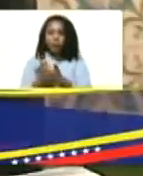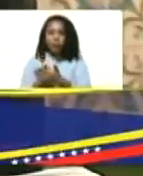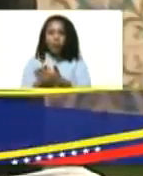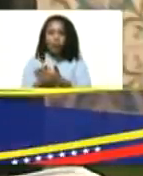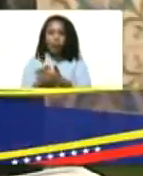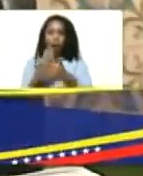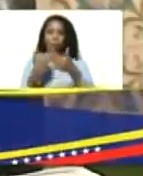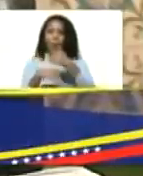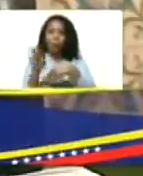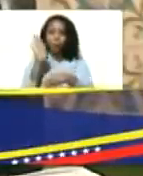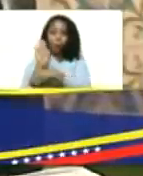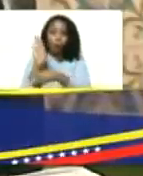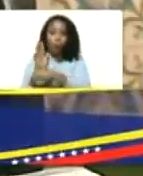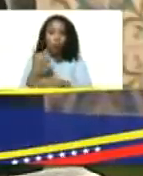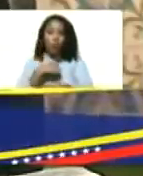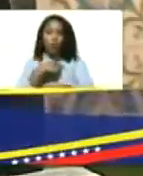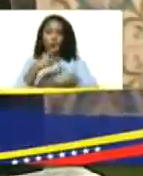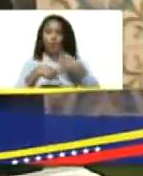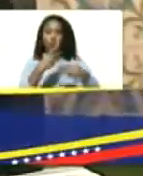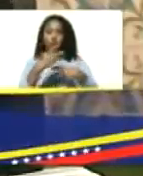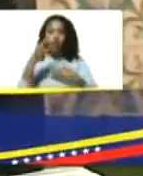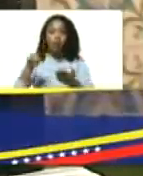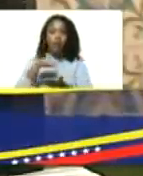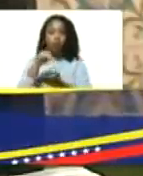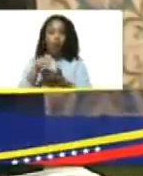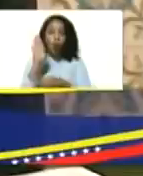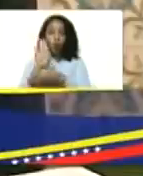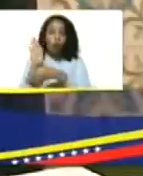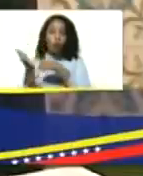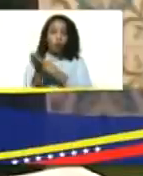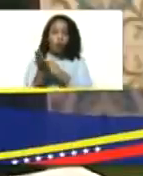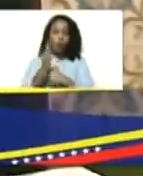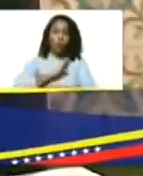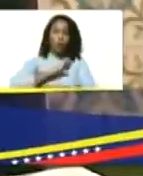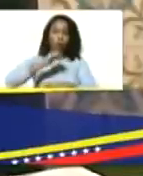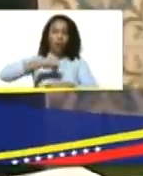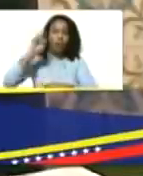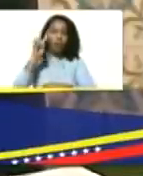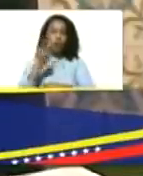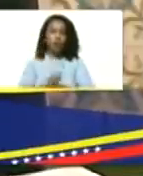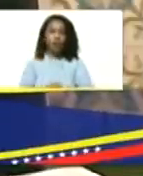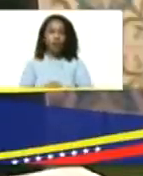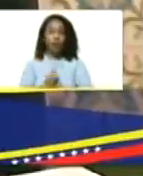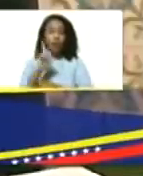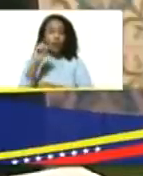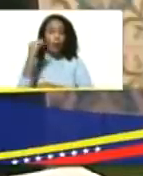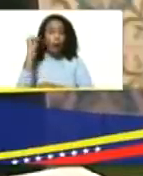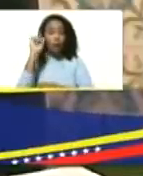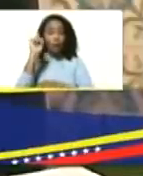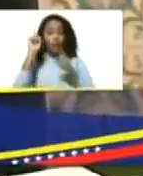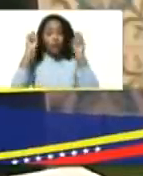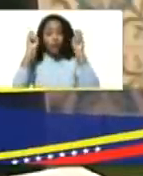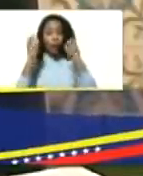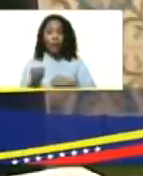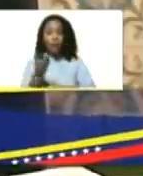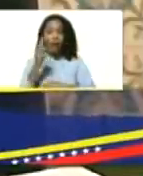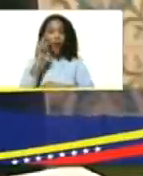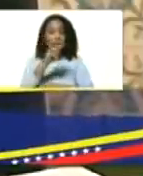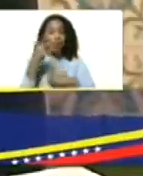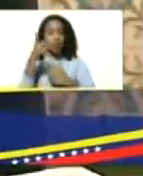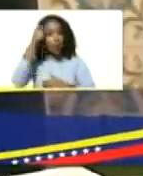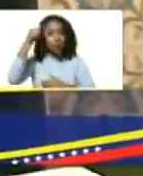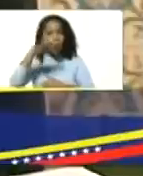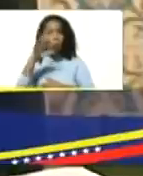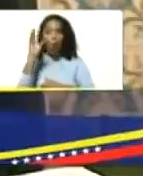vamos a cuidar nuestra producción nacional cuidar lo nuestro luego hay un factor que muy importante presidente que tiene que ver con un pueblo